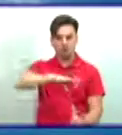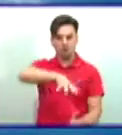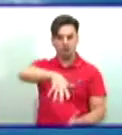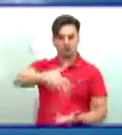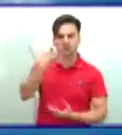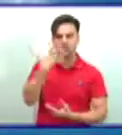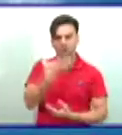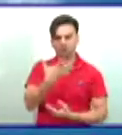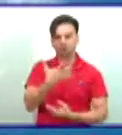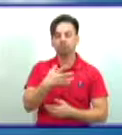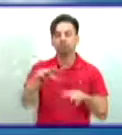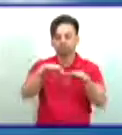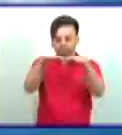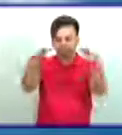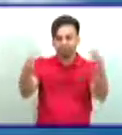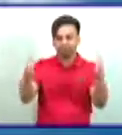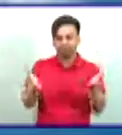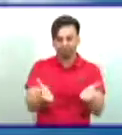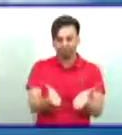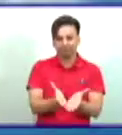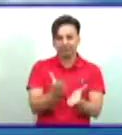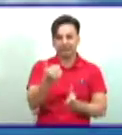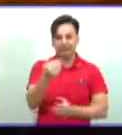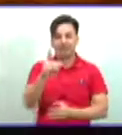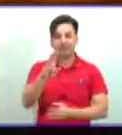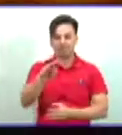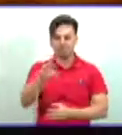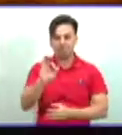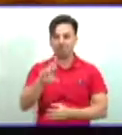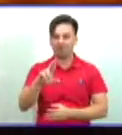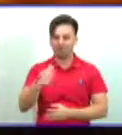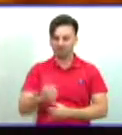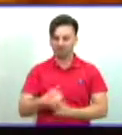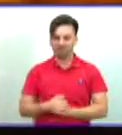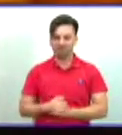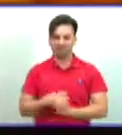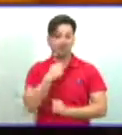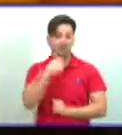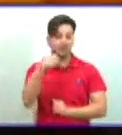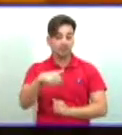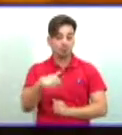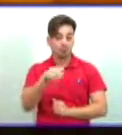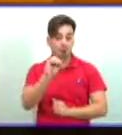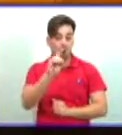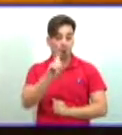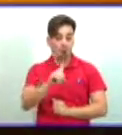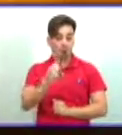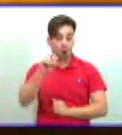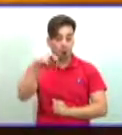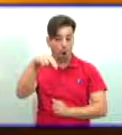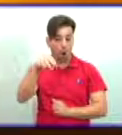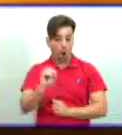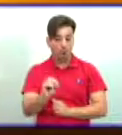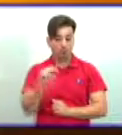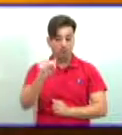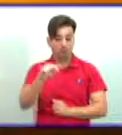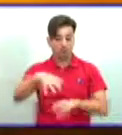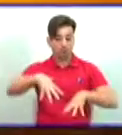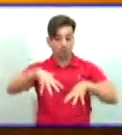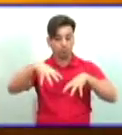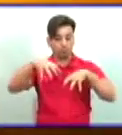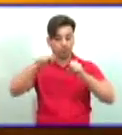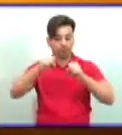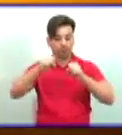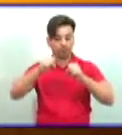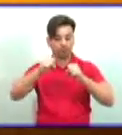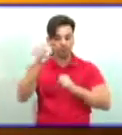la atmósfera terrestre. Por una parte, el ozono de la estratosfera absorbe la radiación ultravioleta del Sol